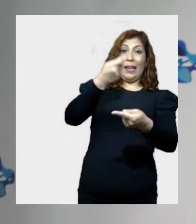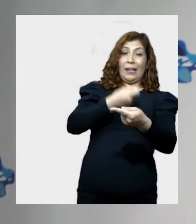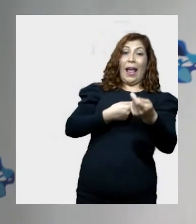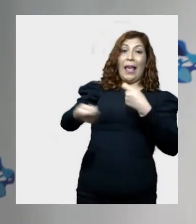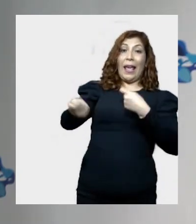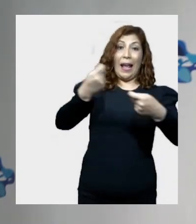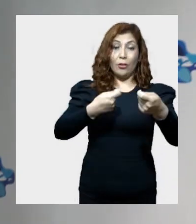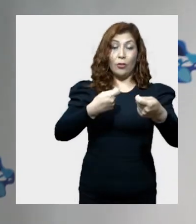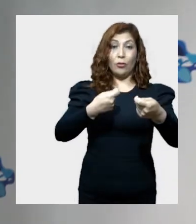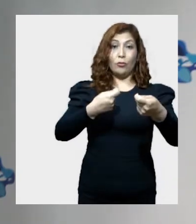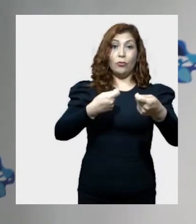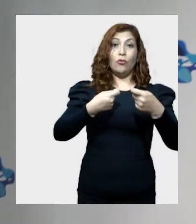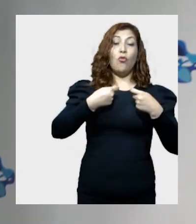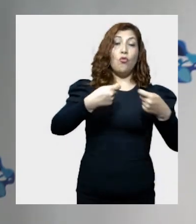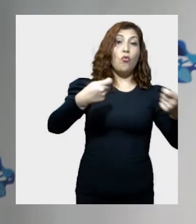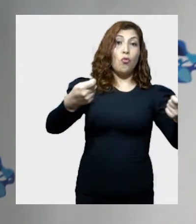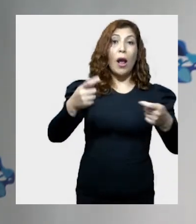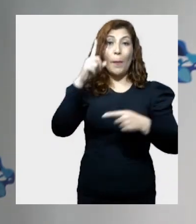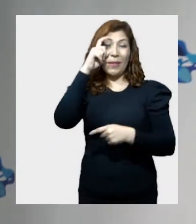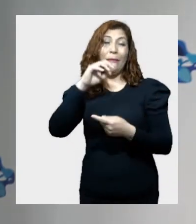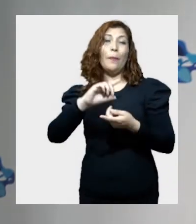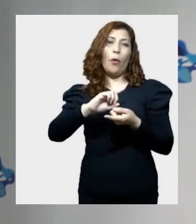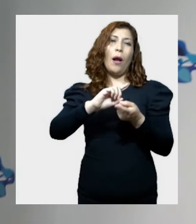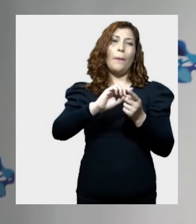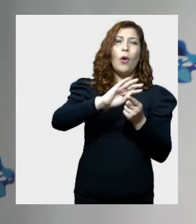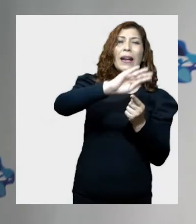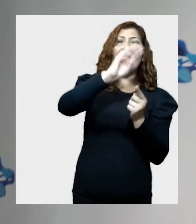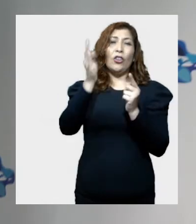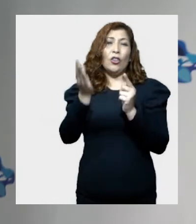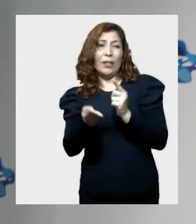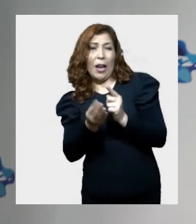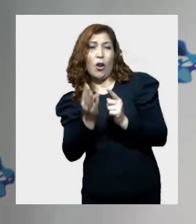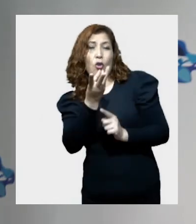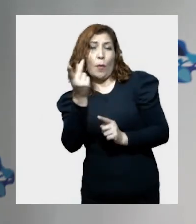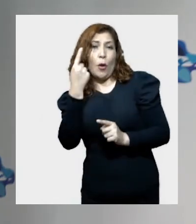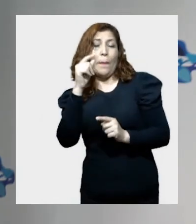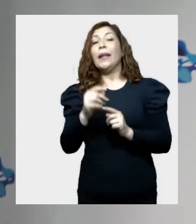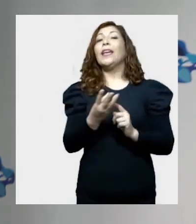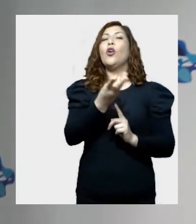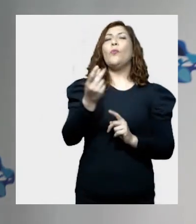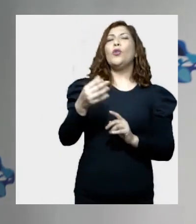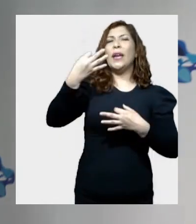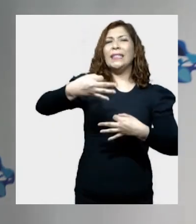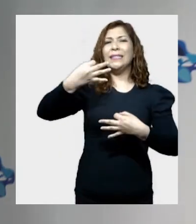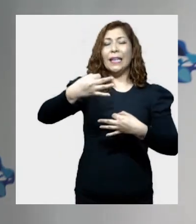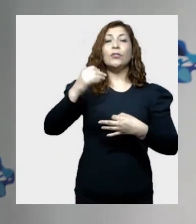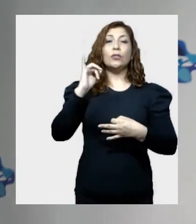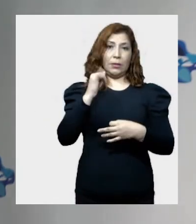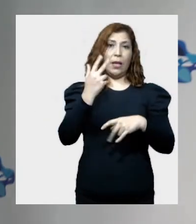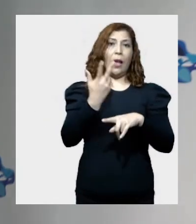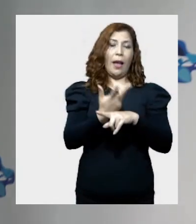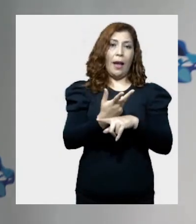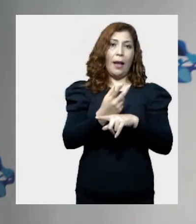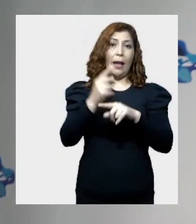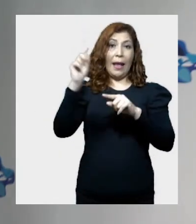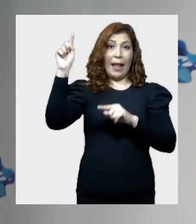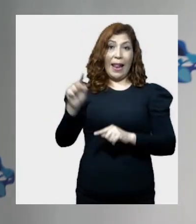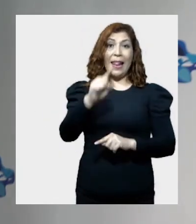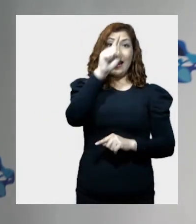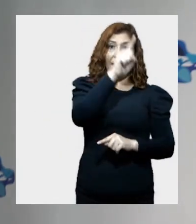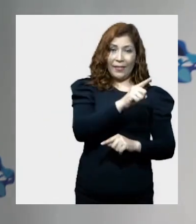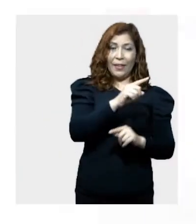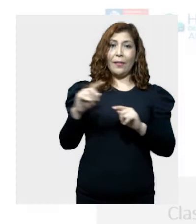les adelanto que redondearemos las cifras para efectos de exposición y que los montos exactos estarán consignados en las gráficas que